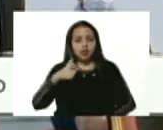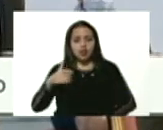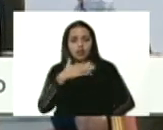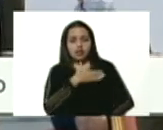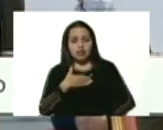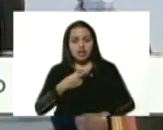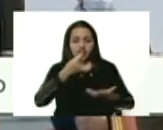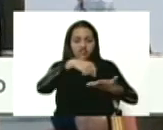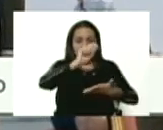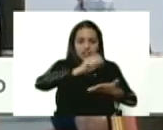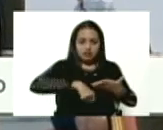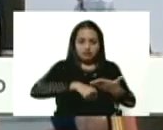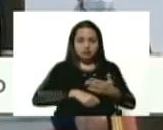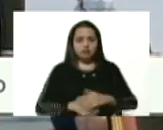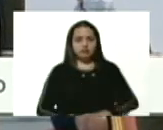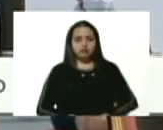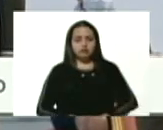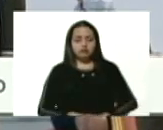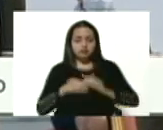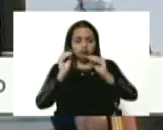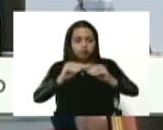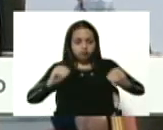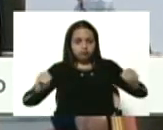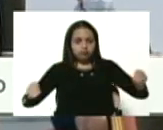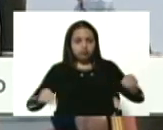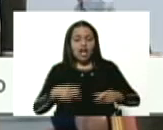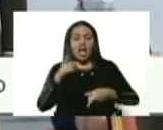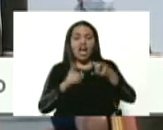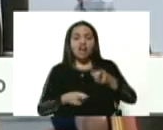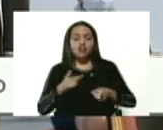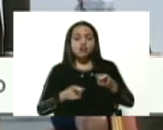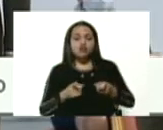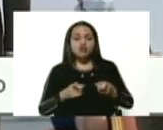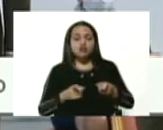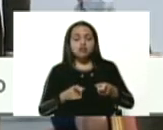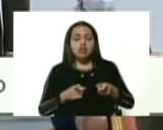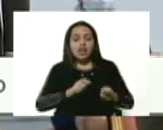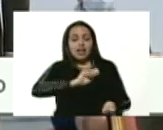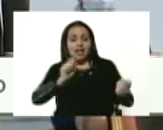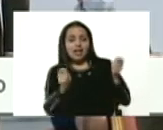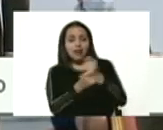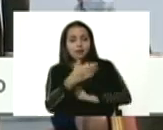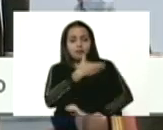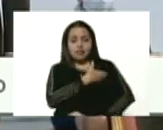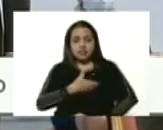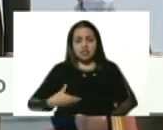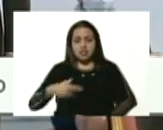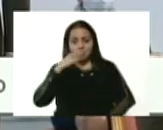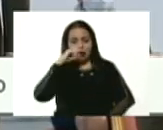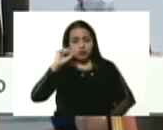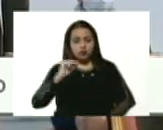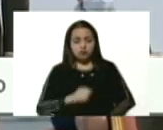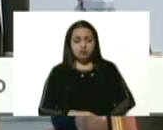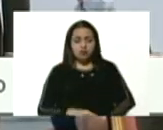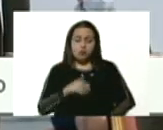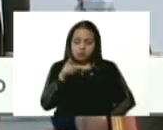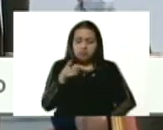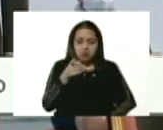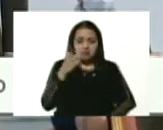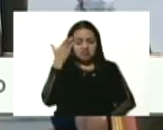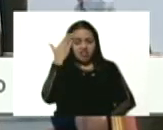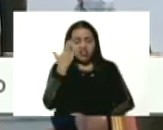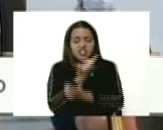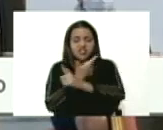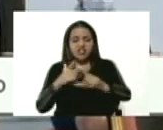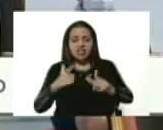recoger las firmas para convocar un referéndum revocatorio contra el presidente Maduro, tengan la libertad de salir a